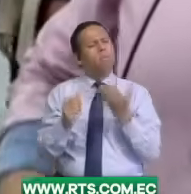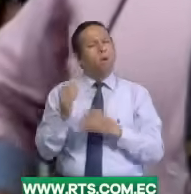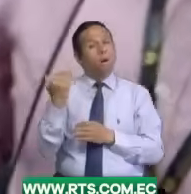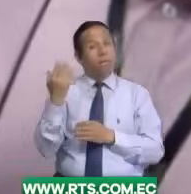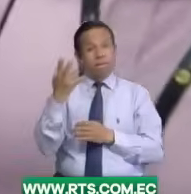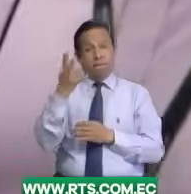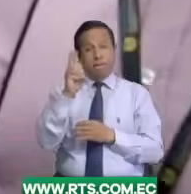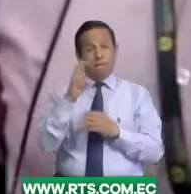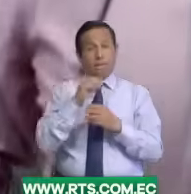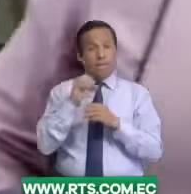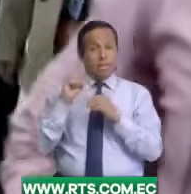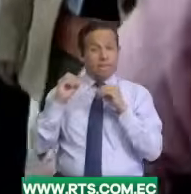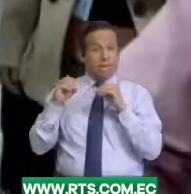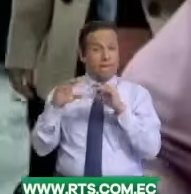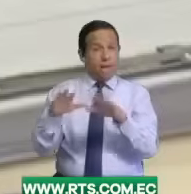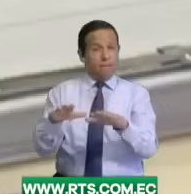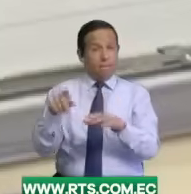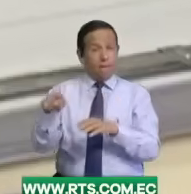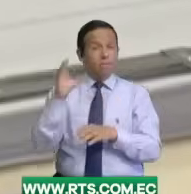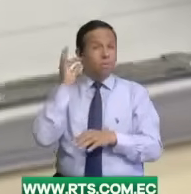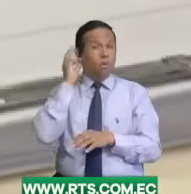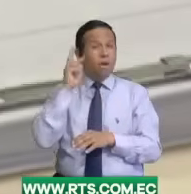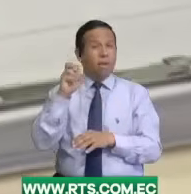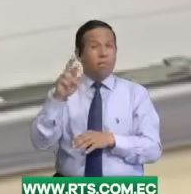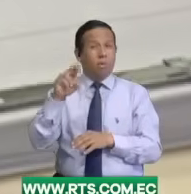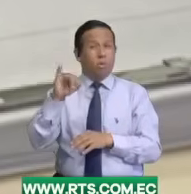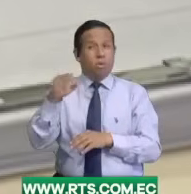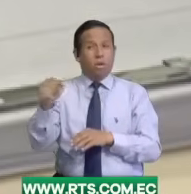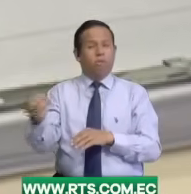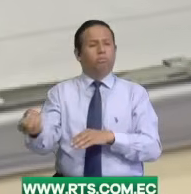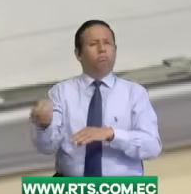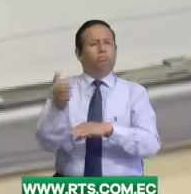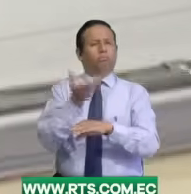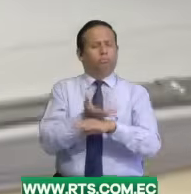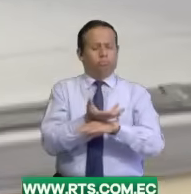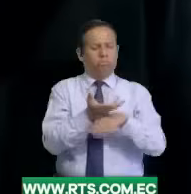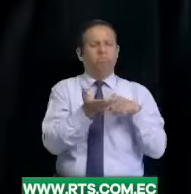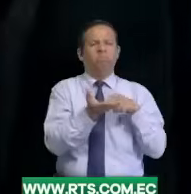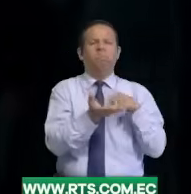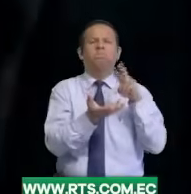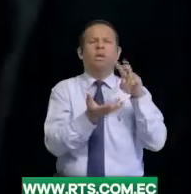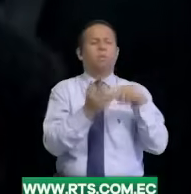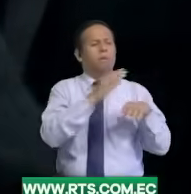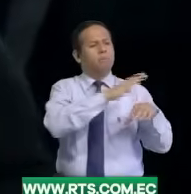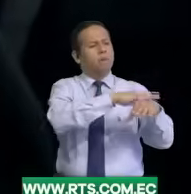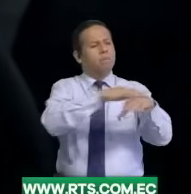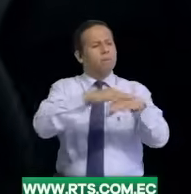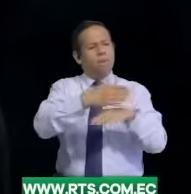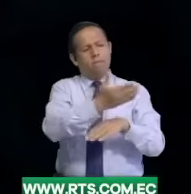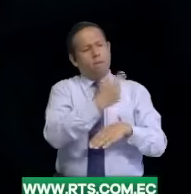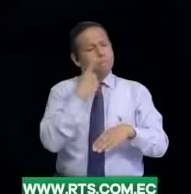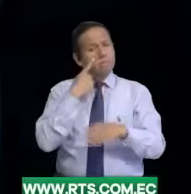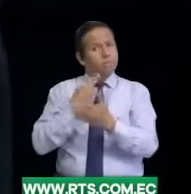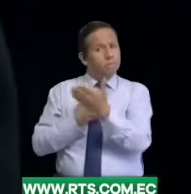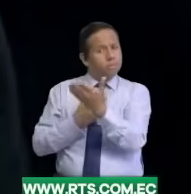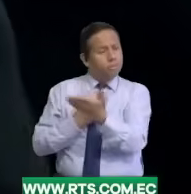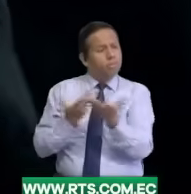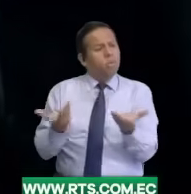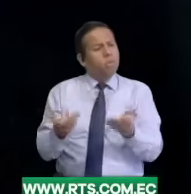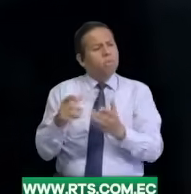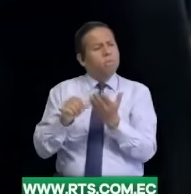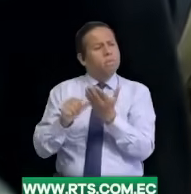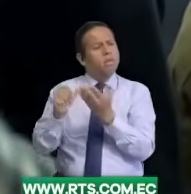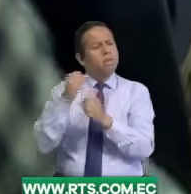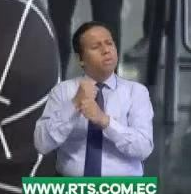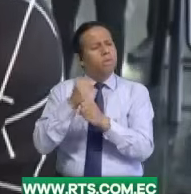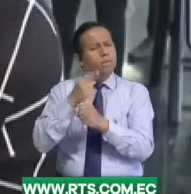de septiembre por Verónica Abad, en el cual exhorta a los legisladores a fiscalizar el sumario administrativo iniciado